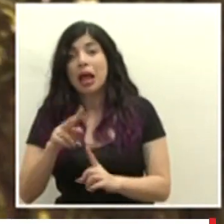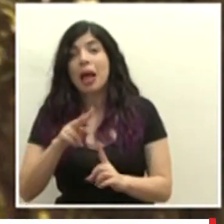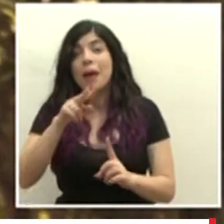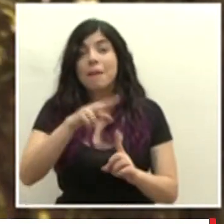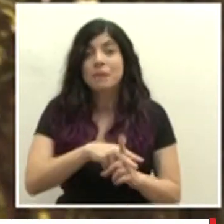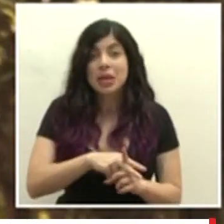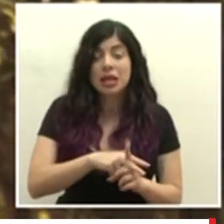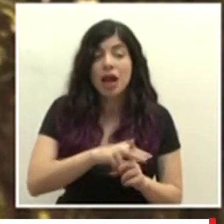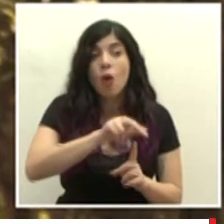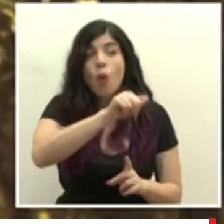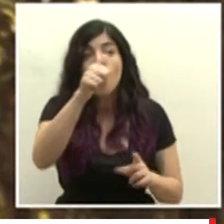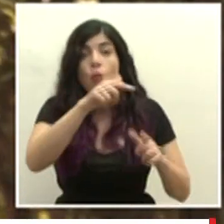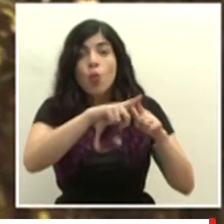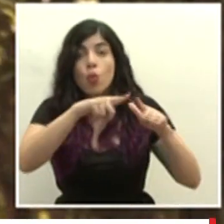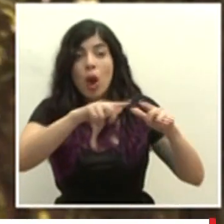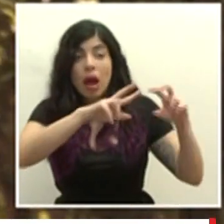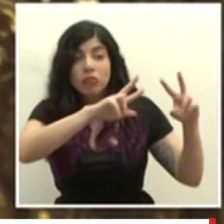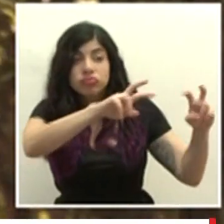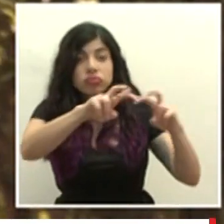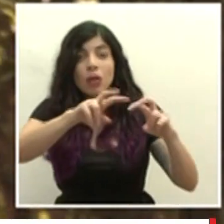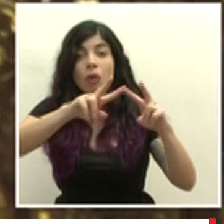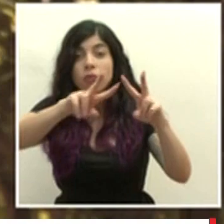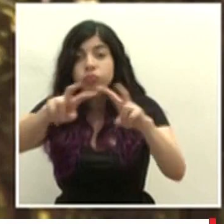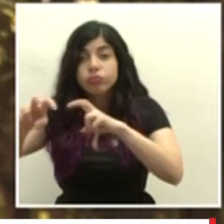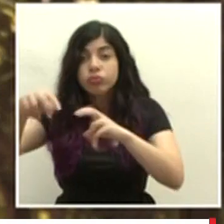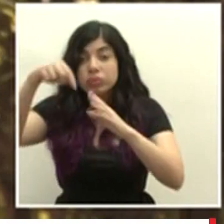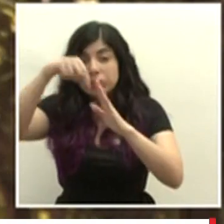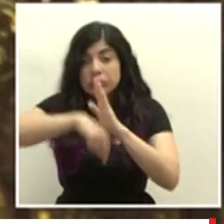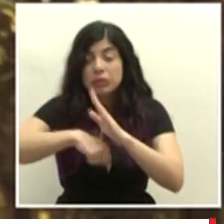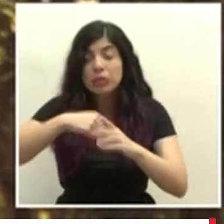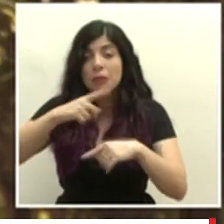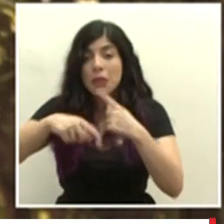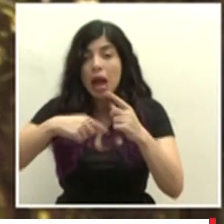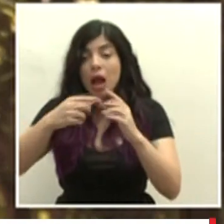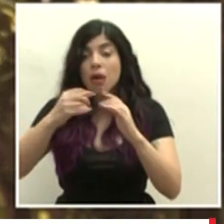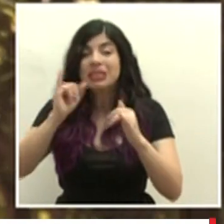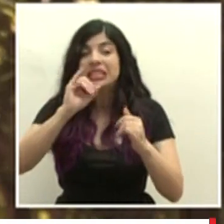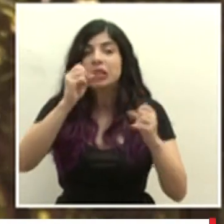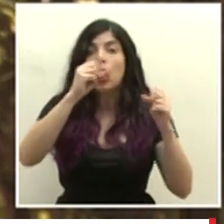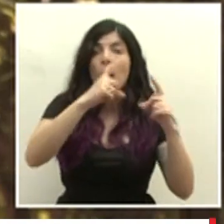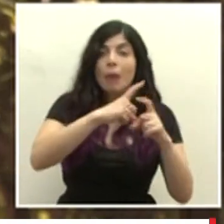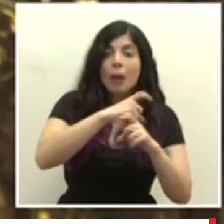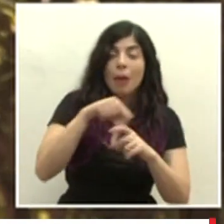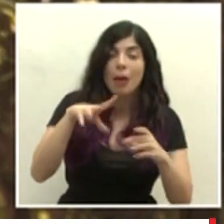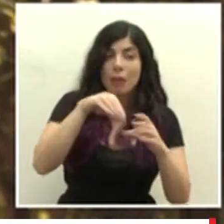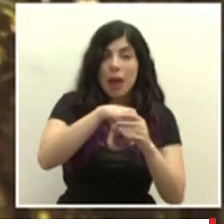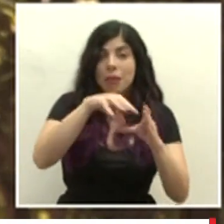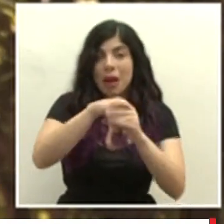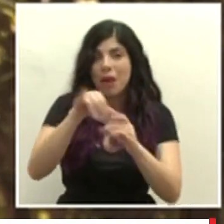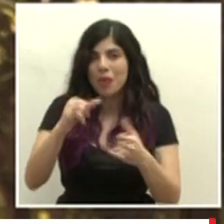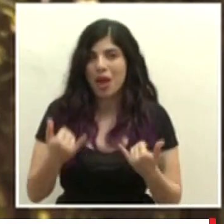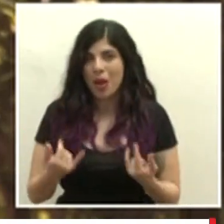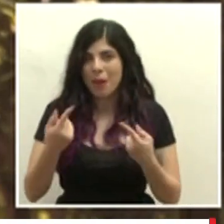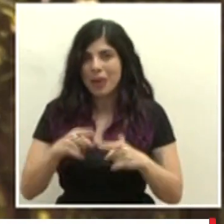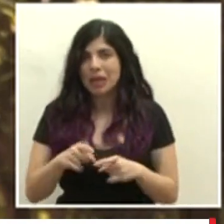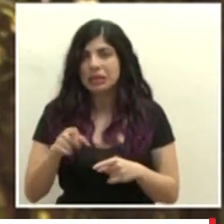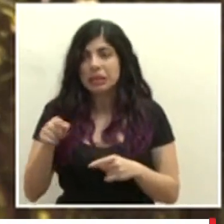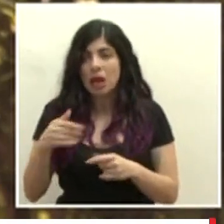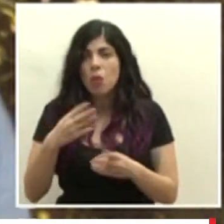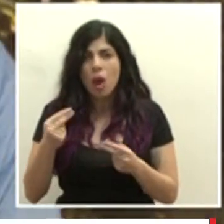modelo en otras comunidades conforme se vaya pues replicando, complicando el asunto tal y como está sucediendo en ese distrito.